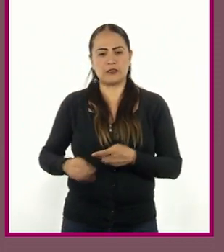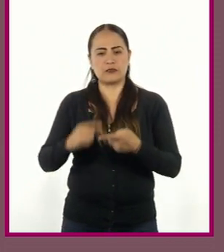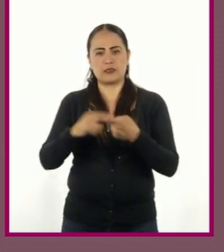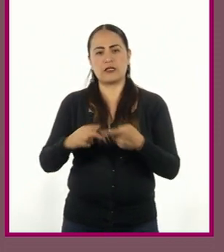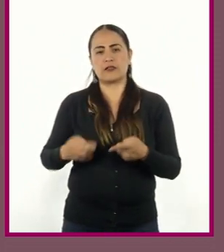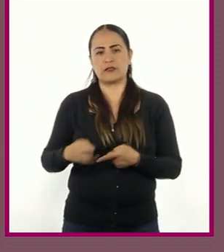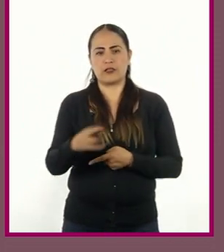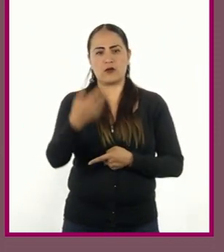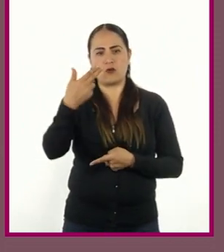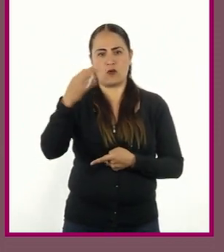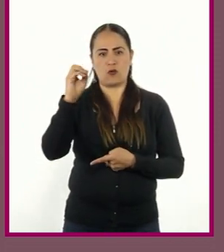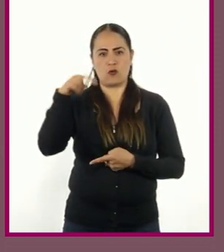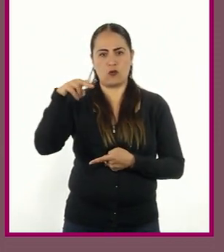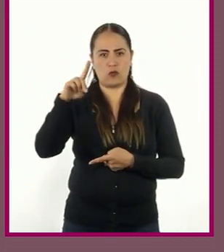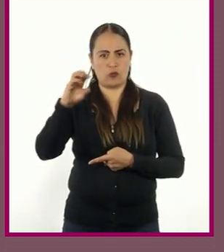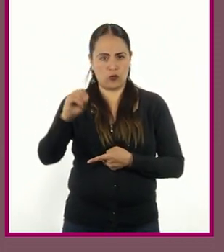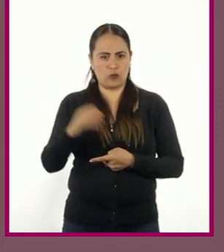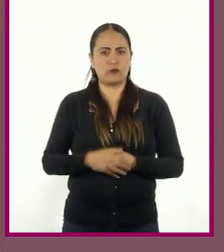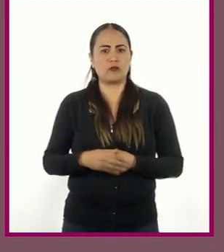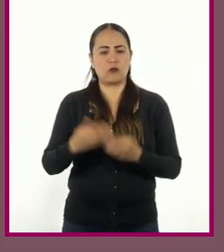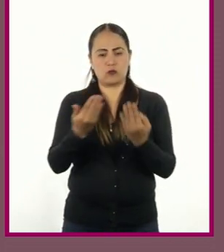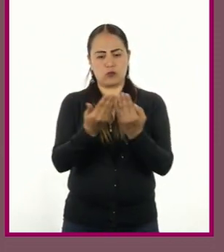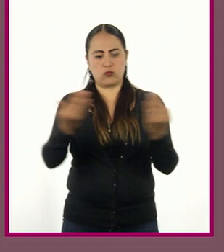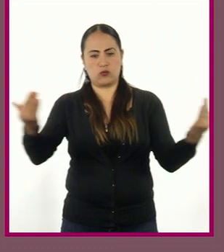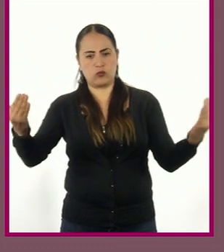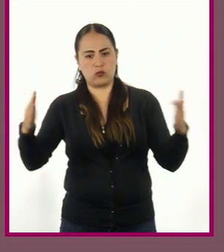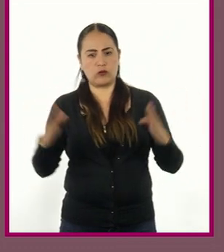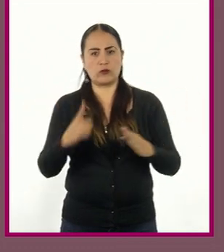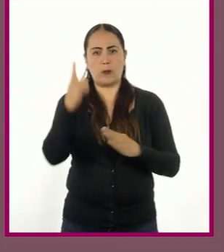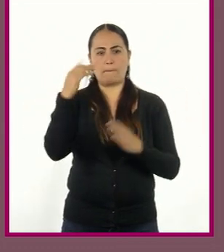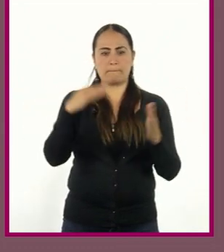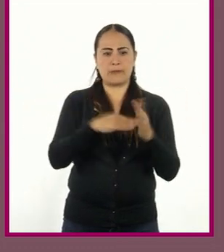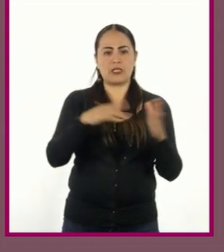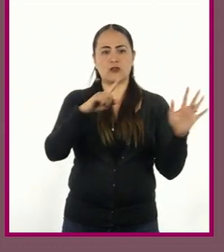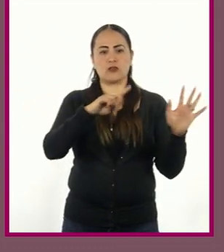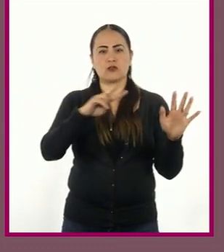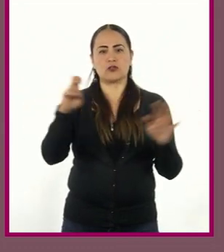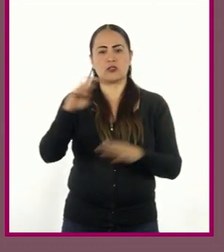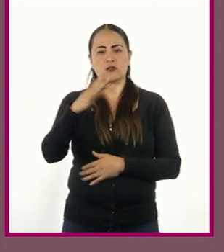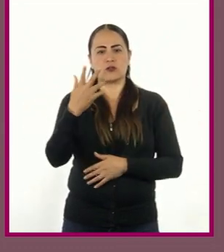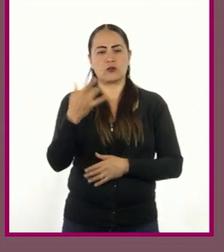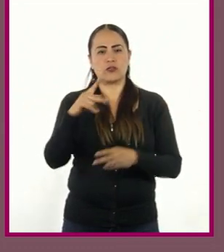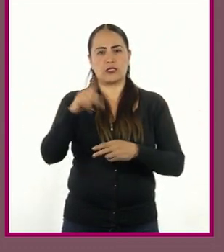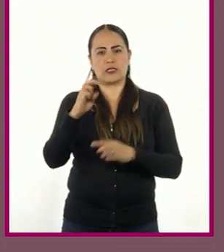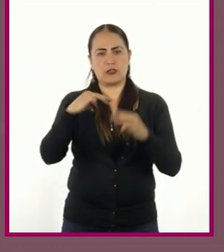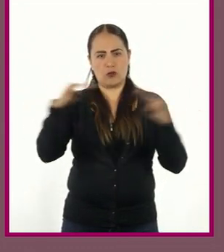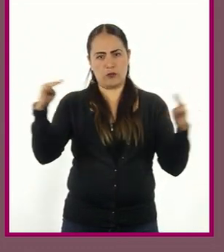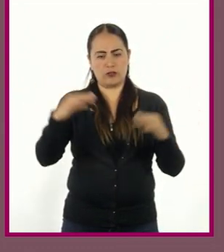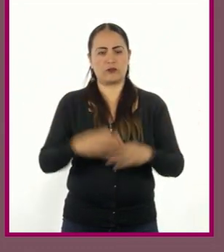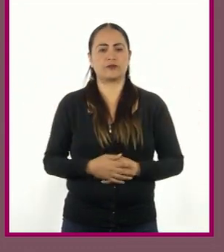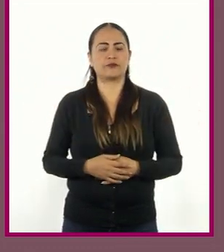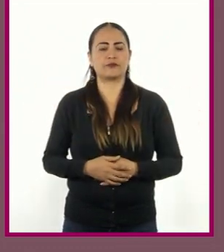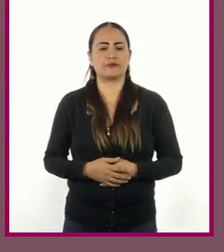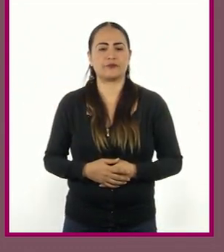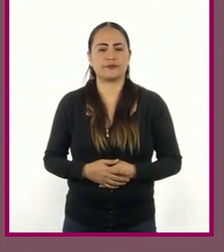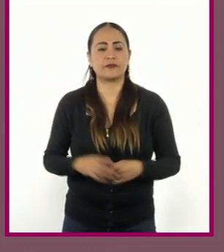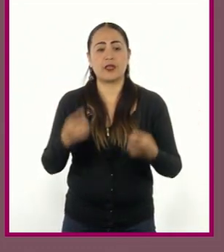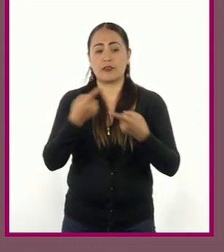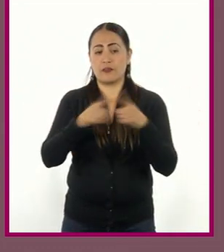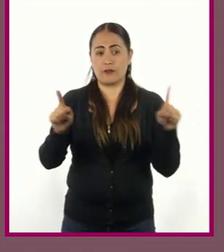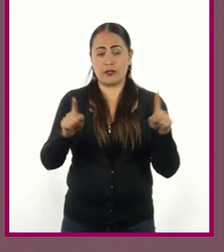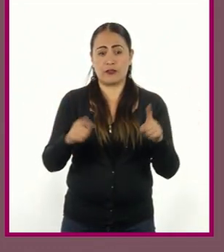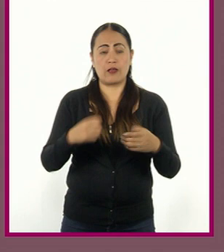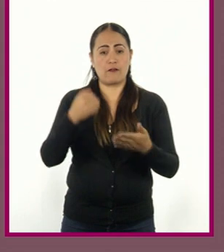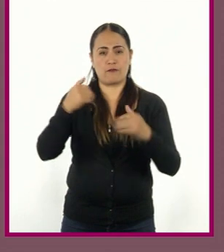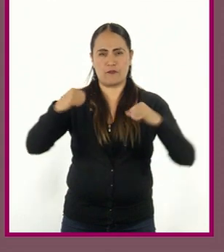Hondo. El límite alcanza 1.250 kilómetros de extensión total. A diferencia de la frontera